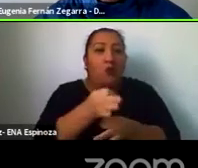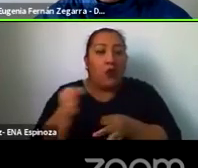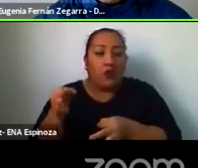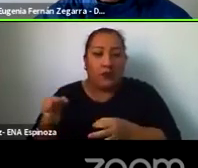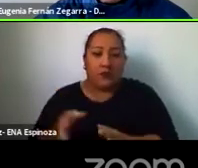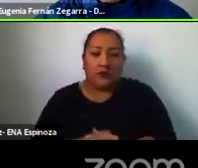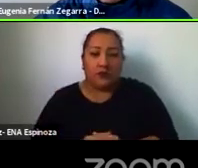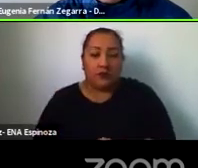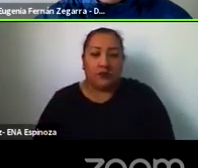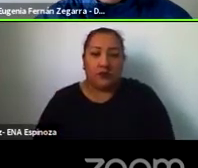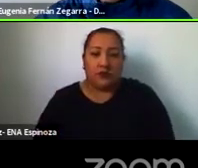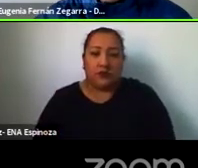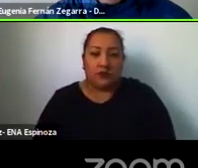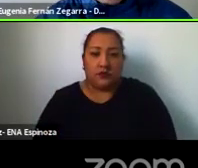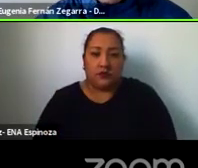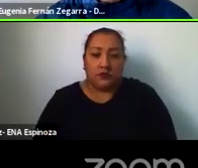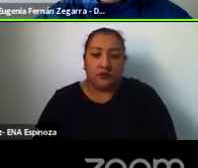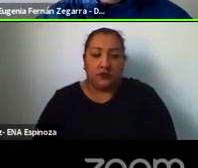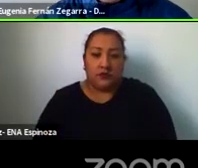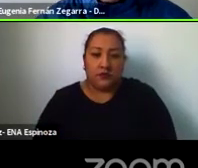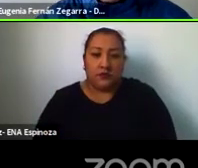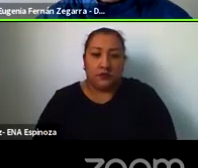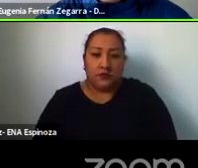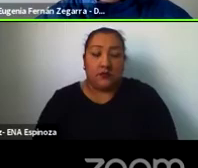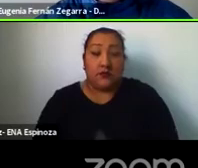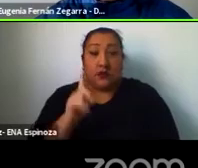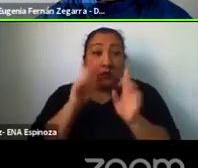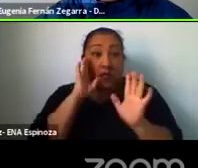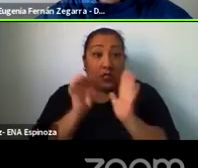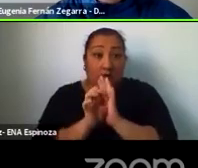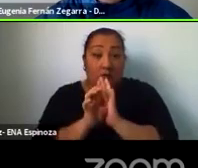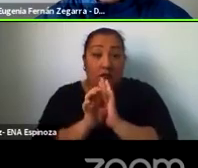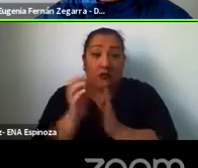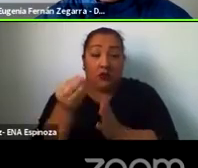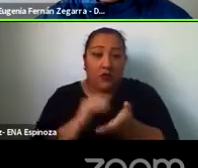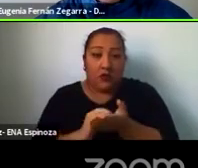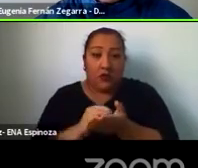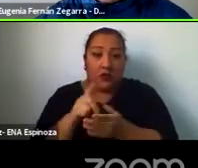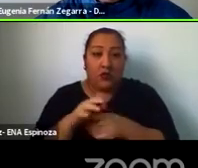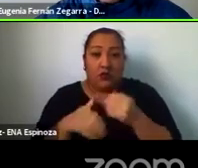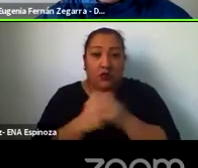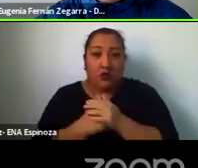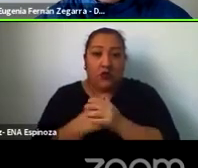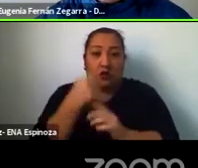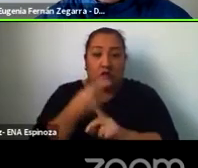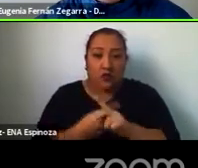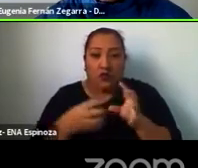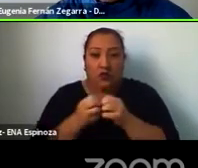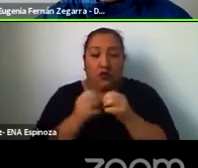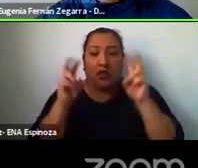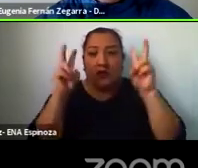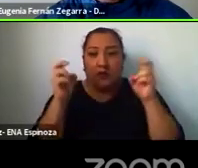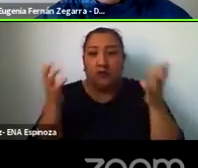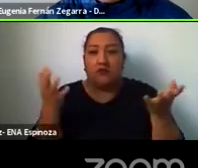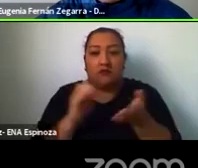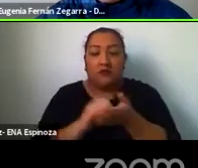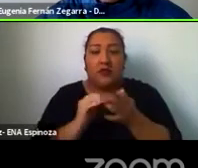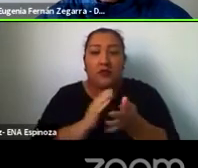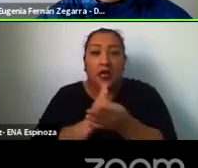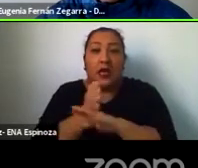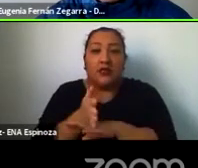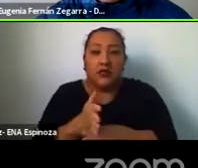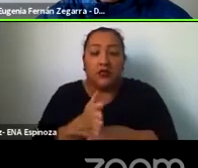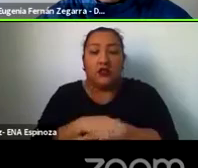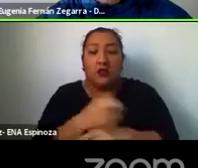Defensoría del Pueblo puede poner algún ejemplo de ello, y suman a eso el tema del acceso a